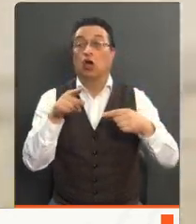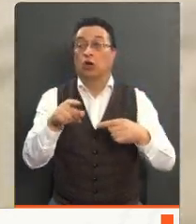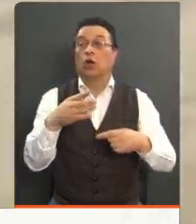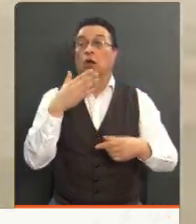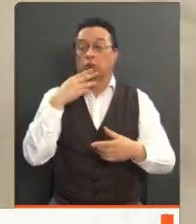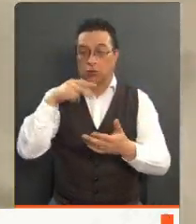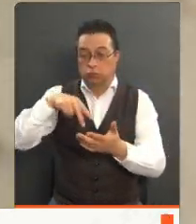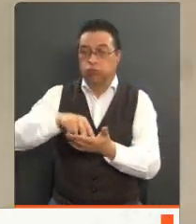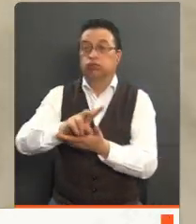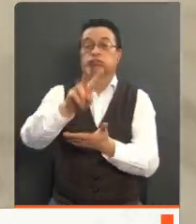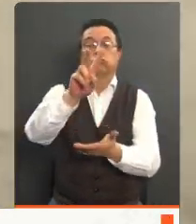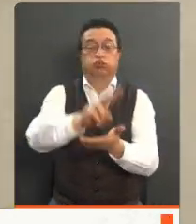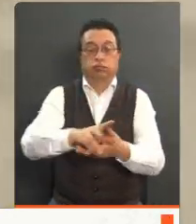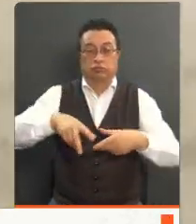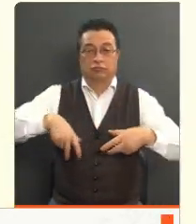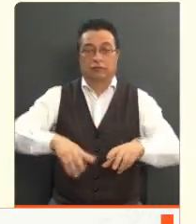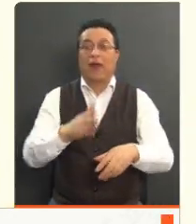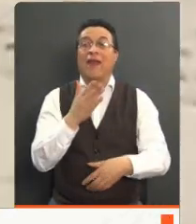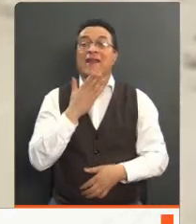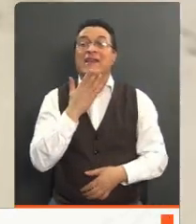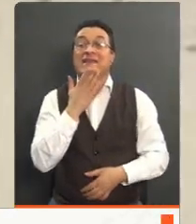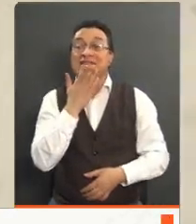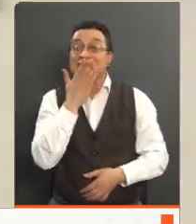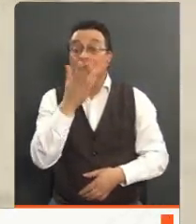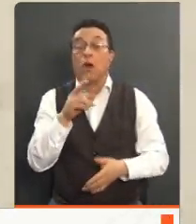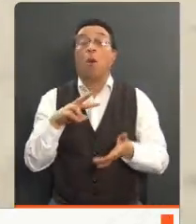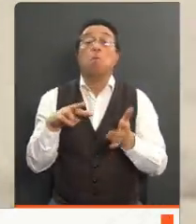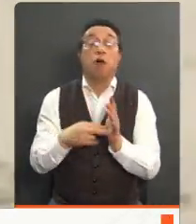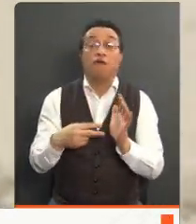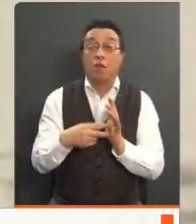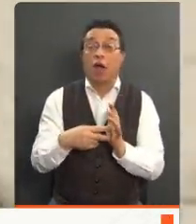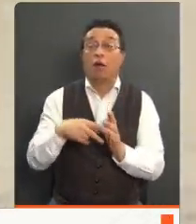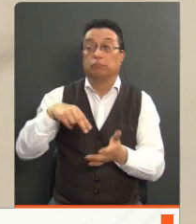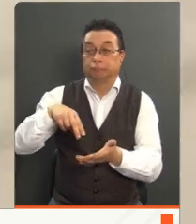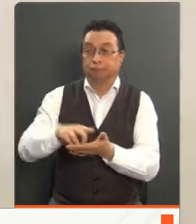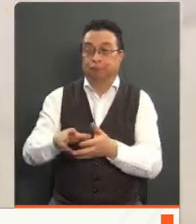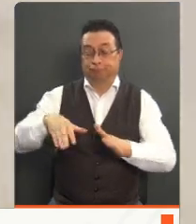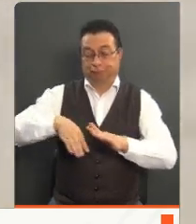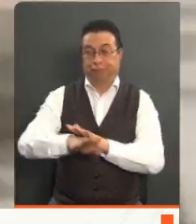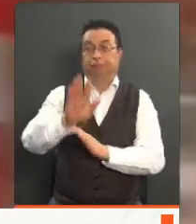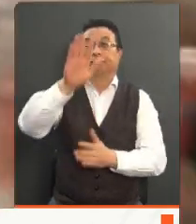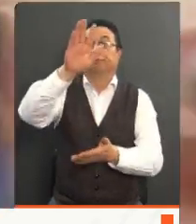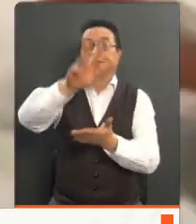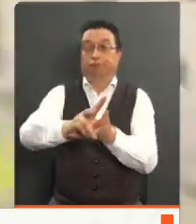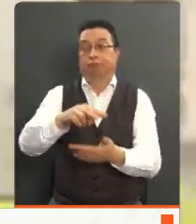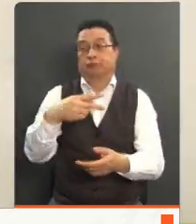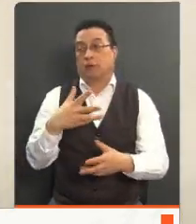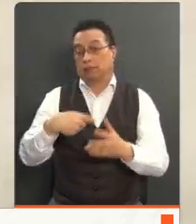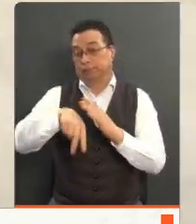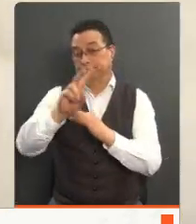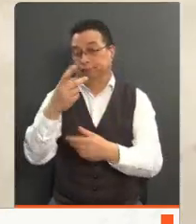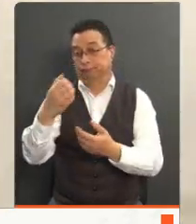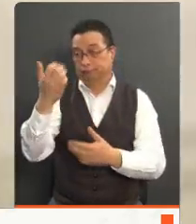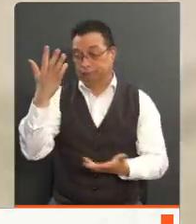decidieron lanzarse en trineo por la nieve. El problema fue incluir una improvisada rampa para elevarse.